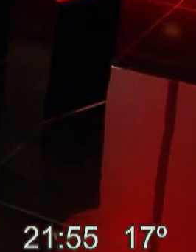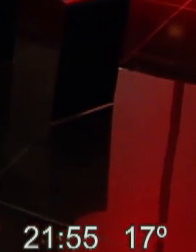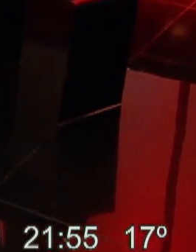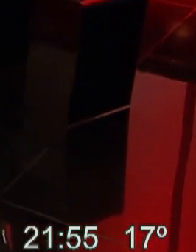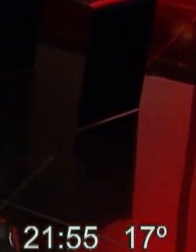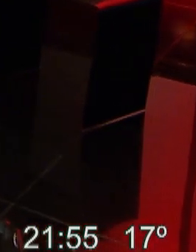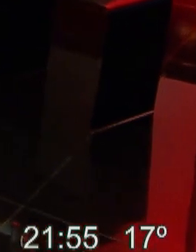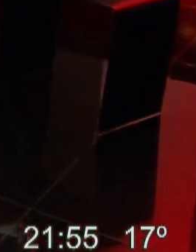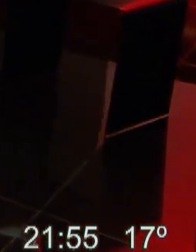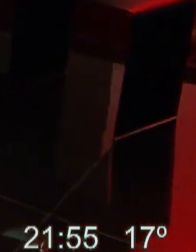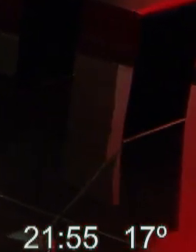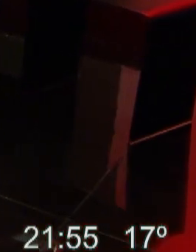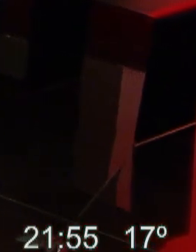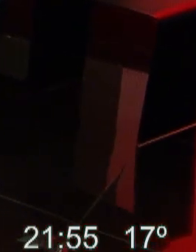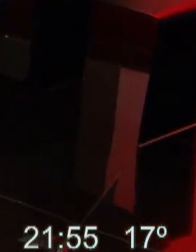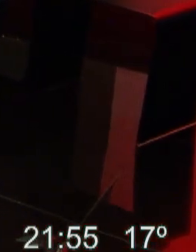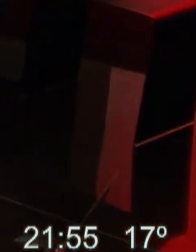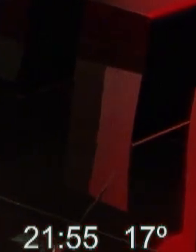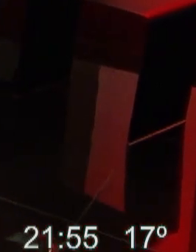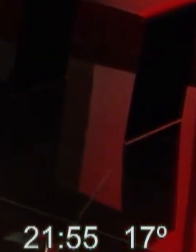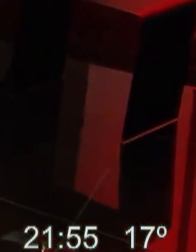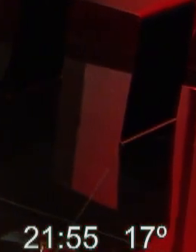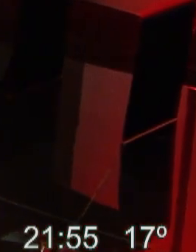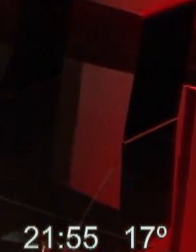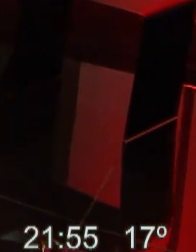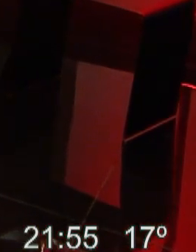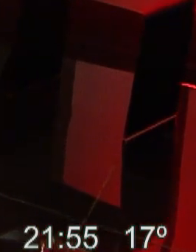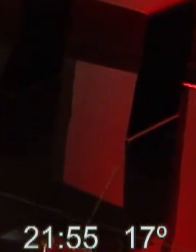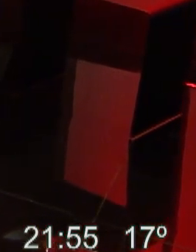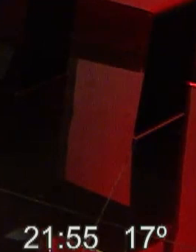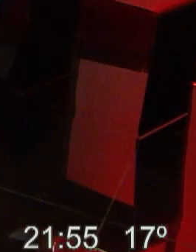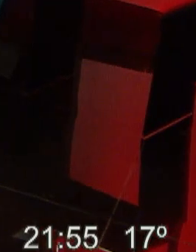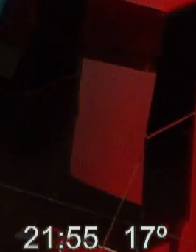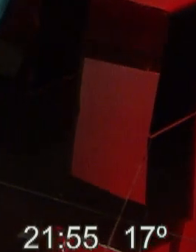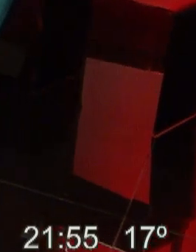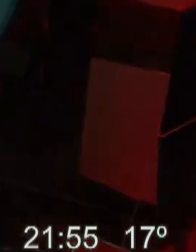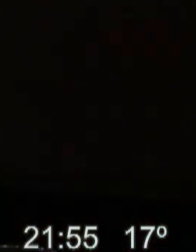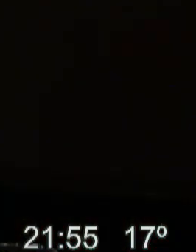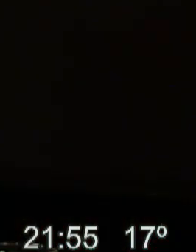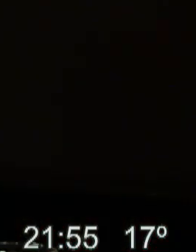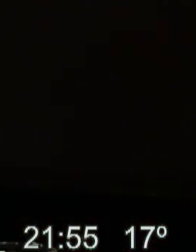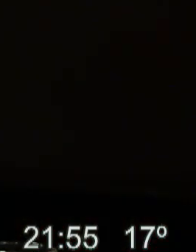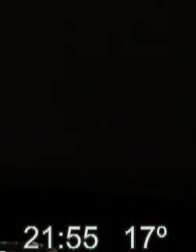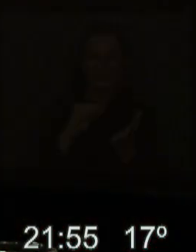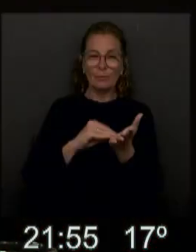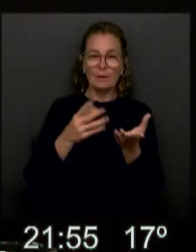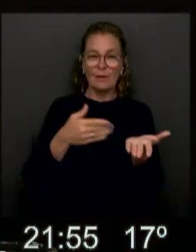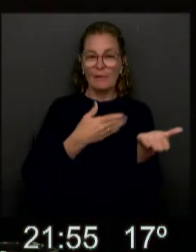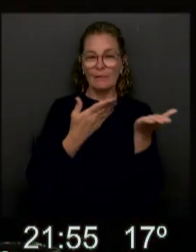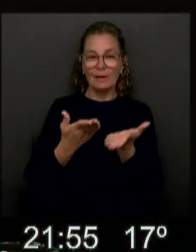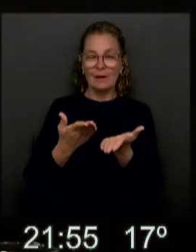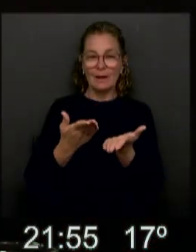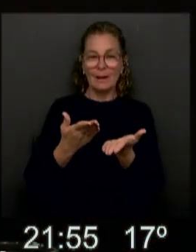Bueno, recién estábamos hablando un poco con ustedes de que se viene la